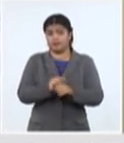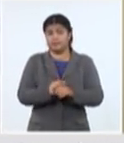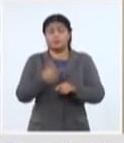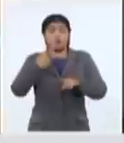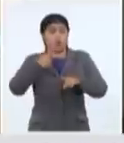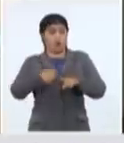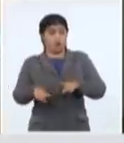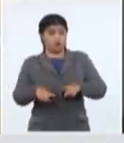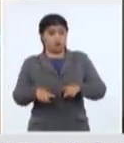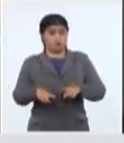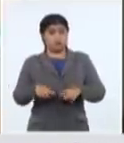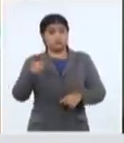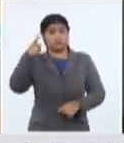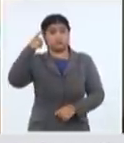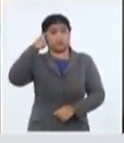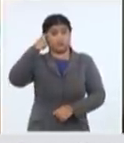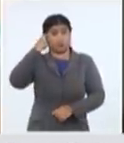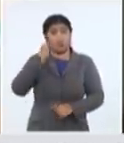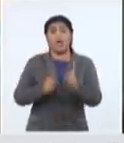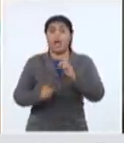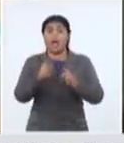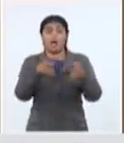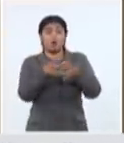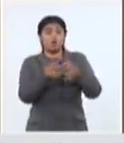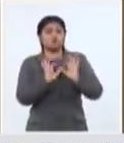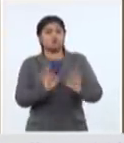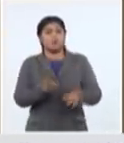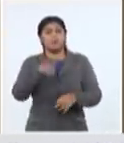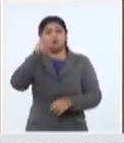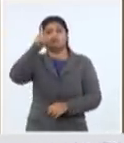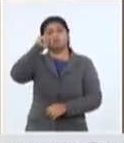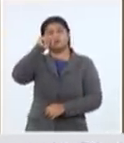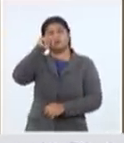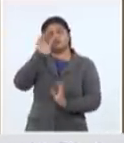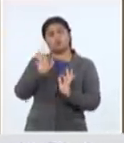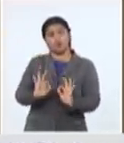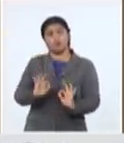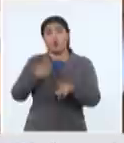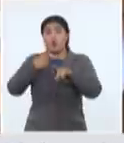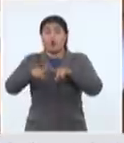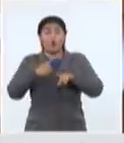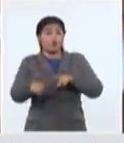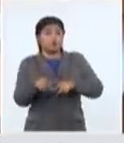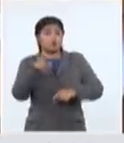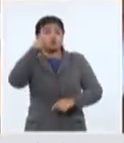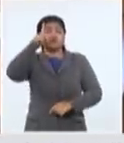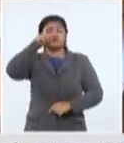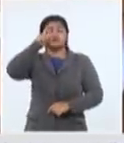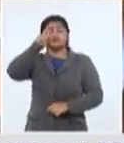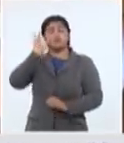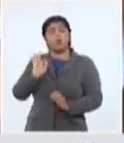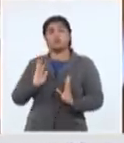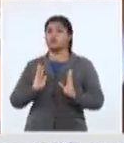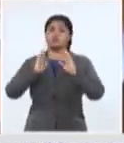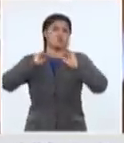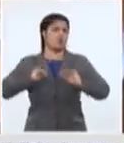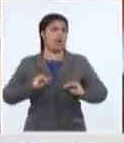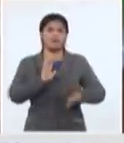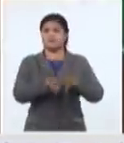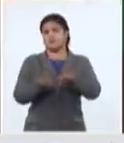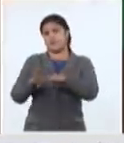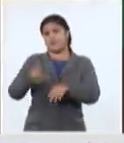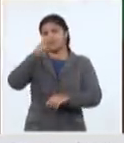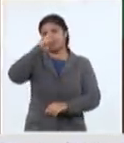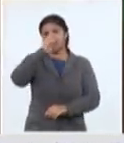del sueño. Si necesarias son estas consultas, también es vital la preocupación de las familias para cuidar de nuestros